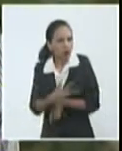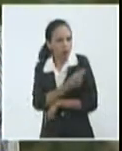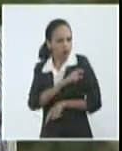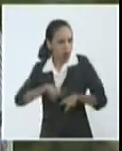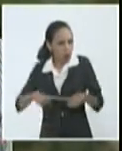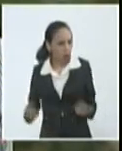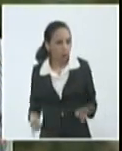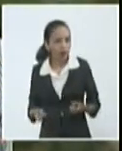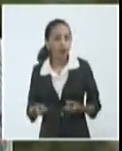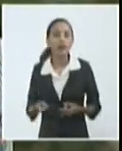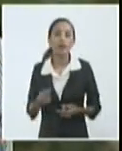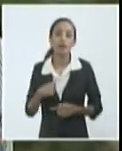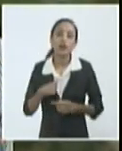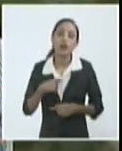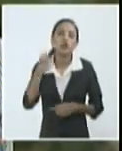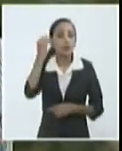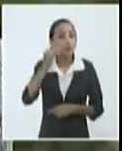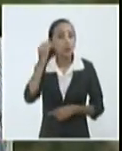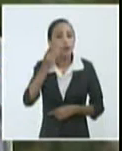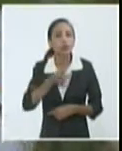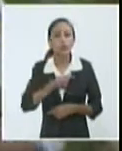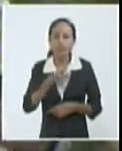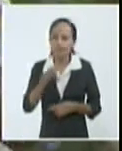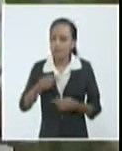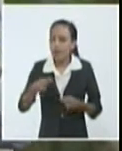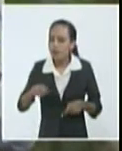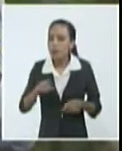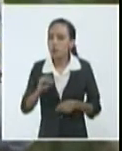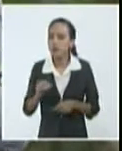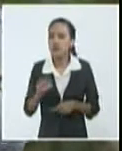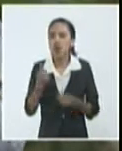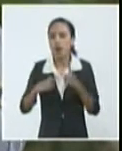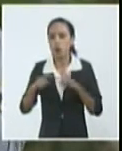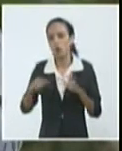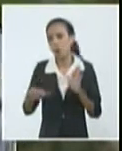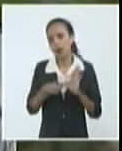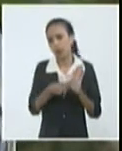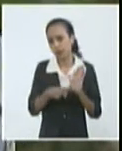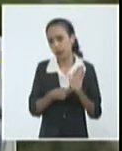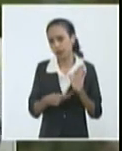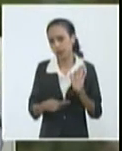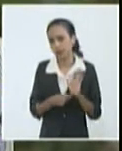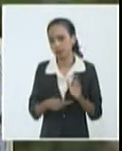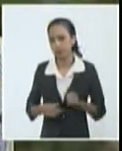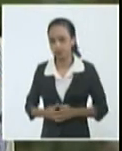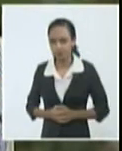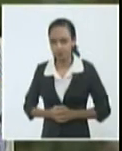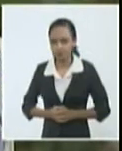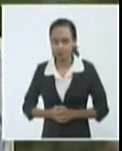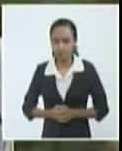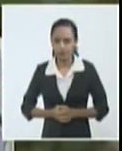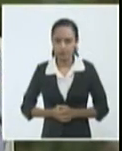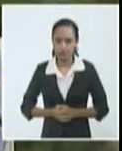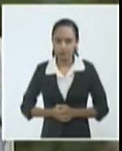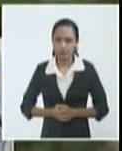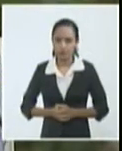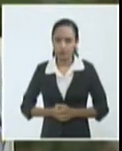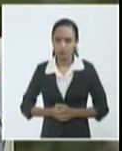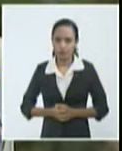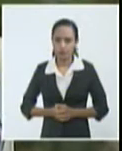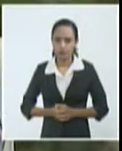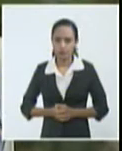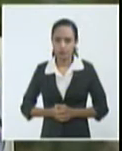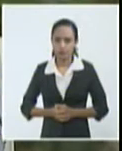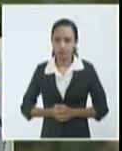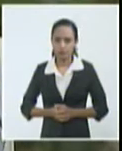abordar varios elementos y la conjugación de los mismos es lo que nos va a llevar a la respuesta y a la convicción de por qué